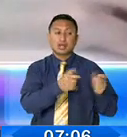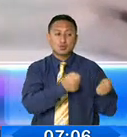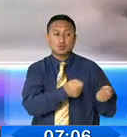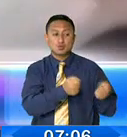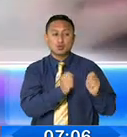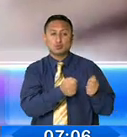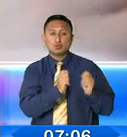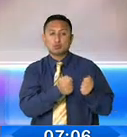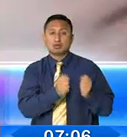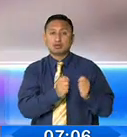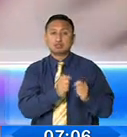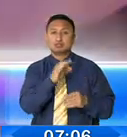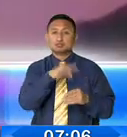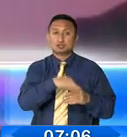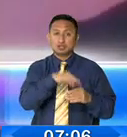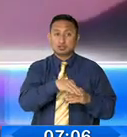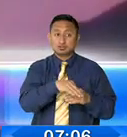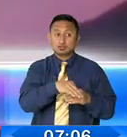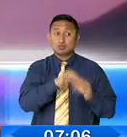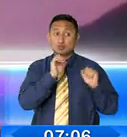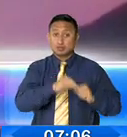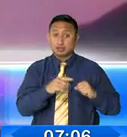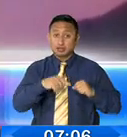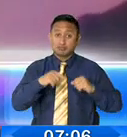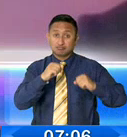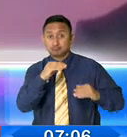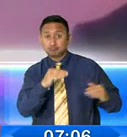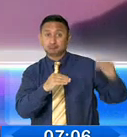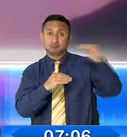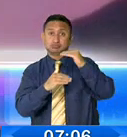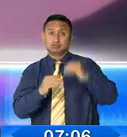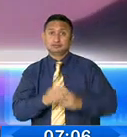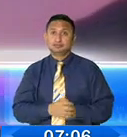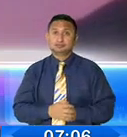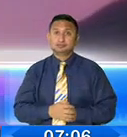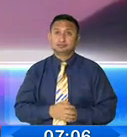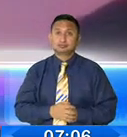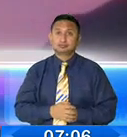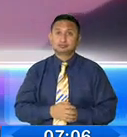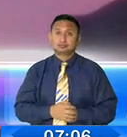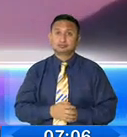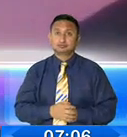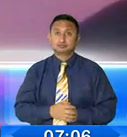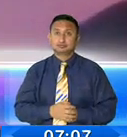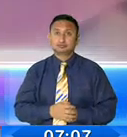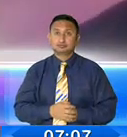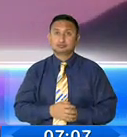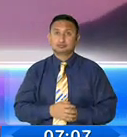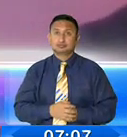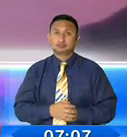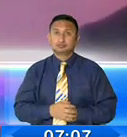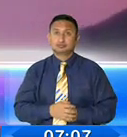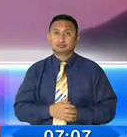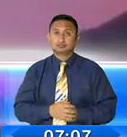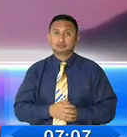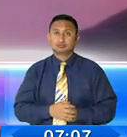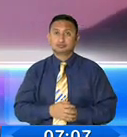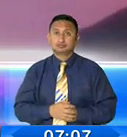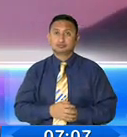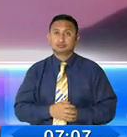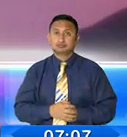una votación que hubiera podido ser para él, ¿no? Como estoy pensando